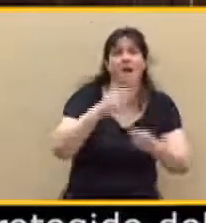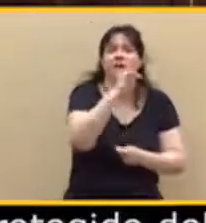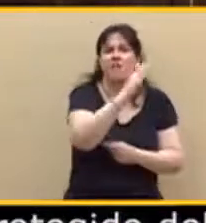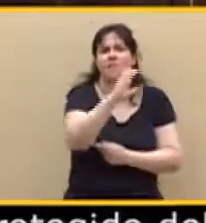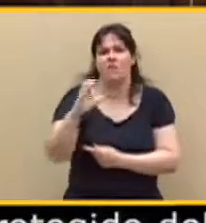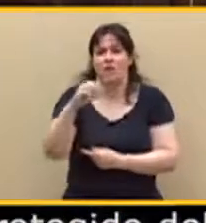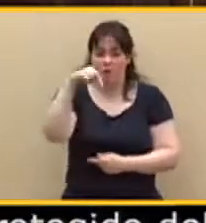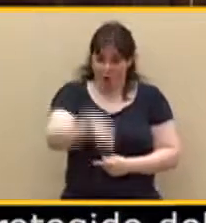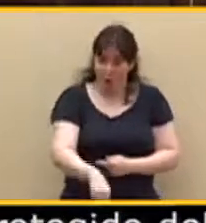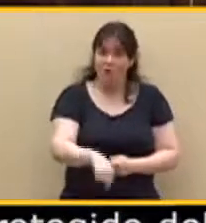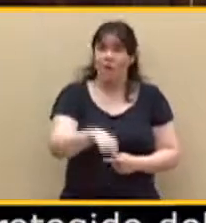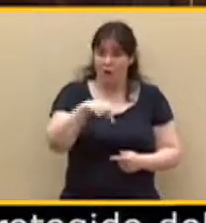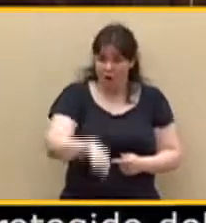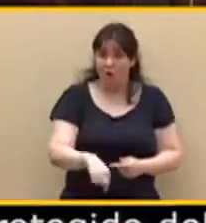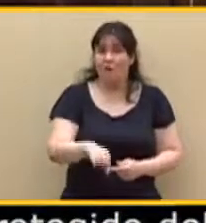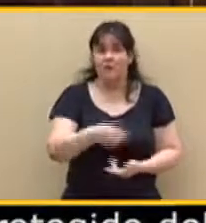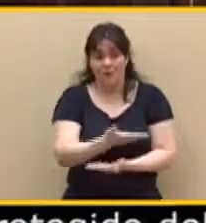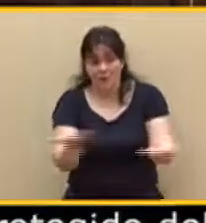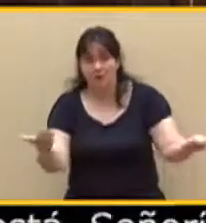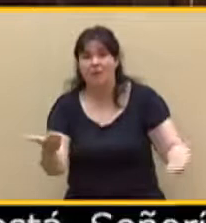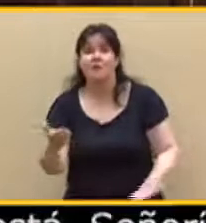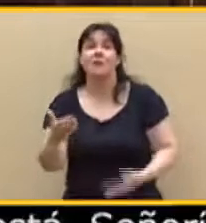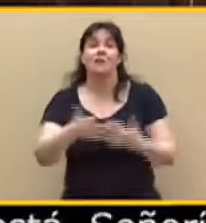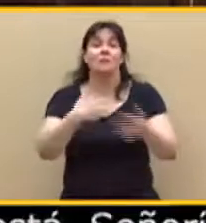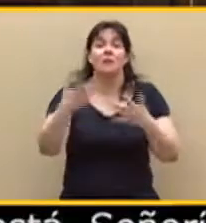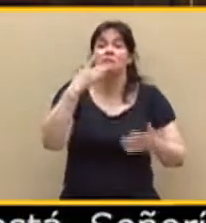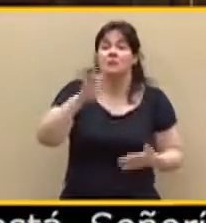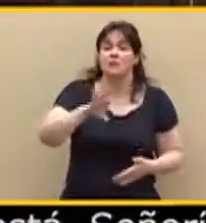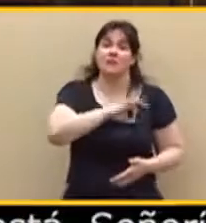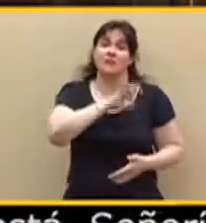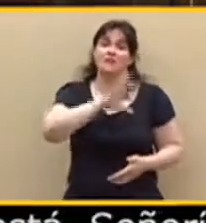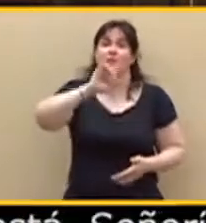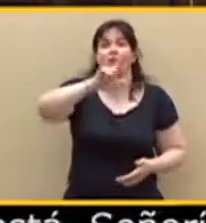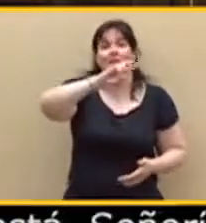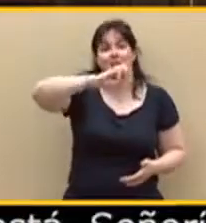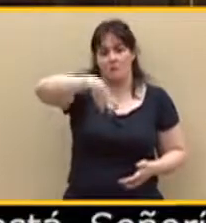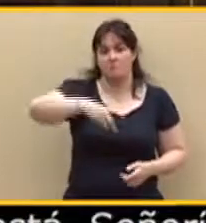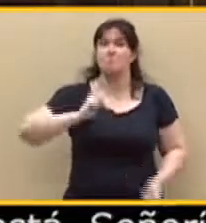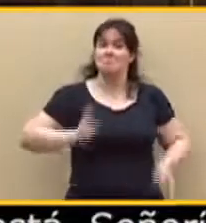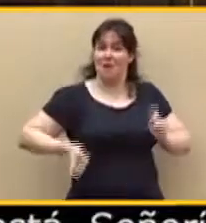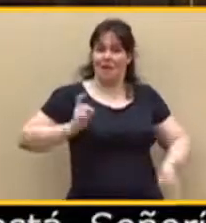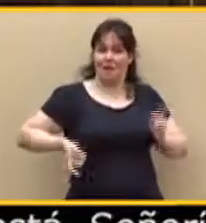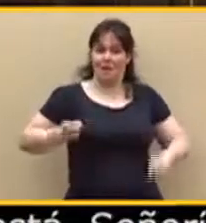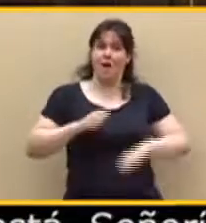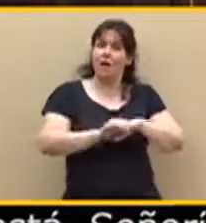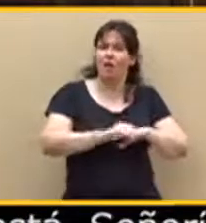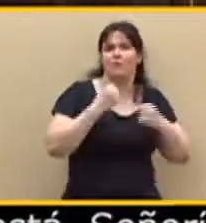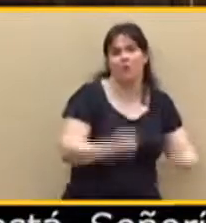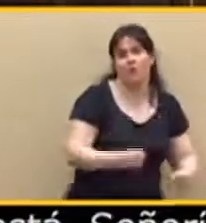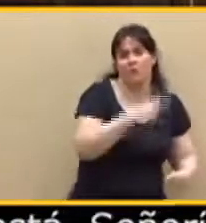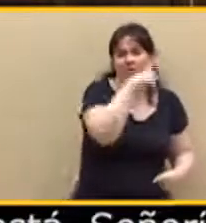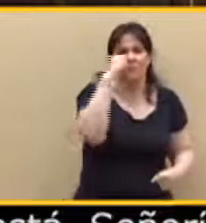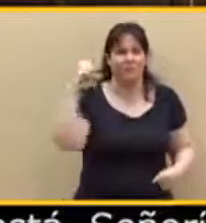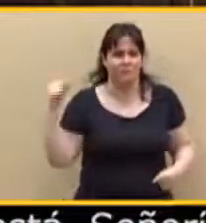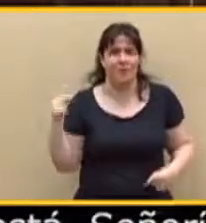está, señorías, en manos de Carlos Slim, el magnate mexicano amigo de Felipe González. Quizá por eso al señor